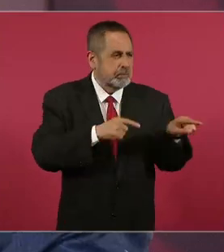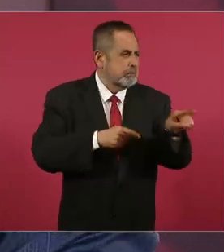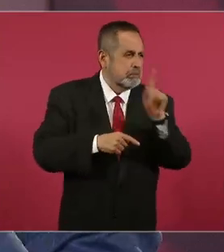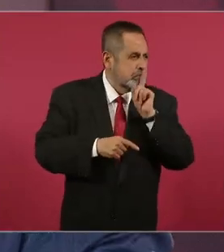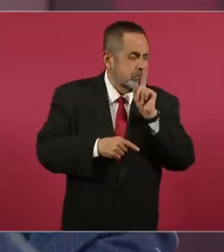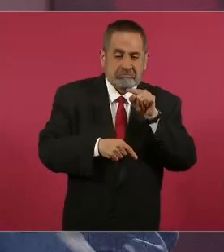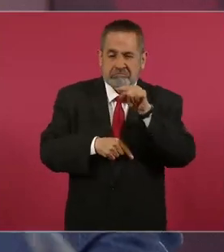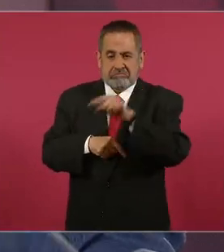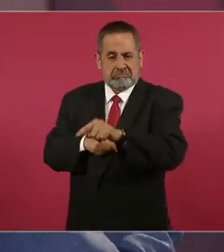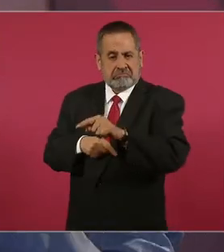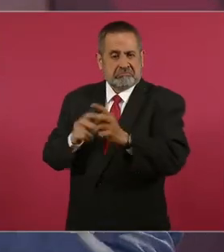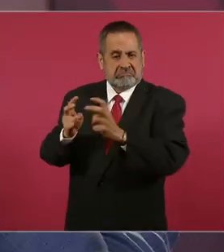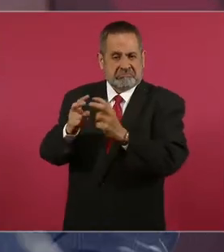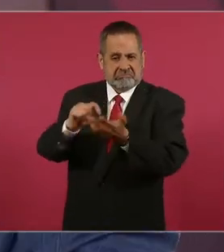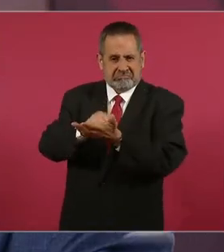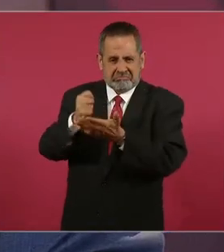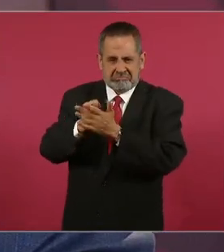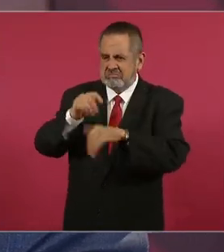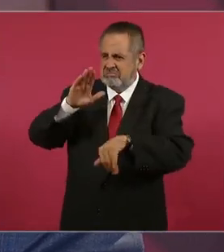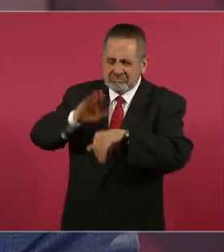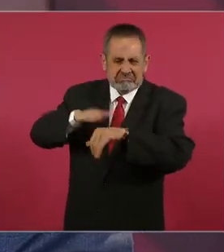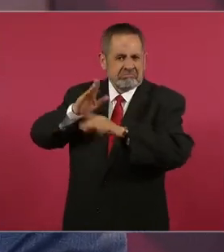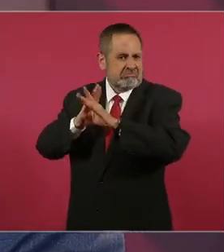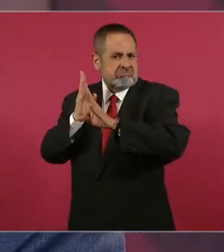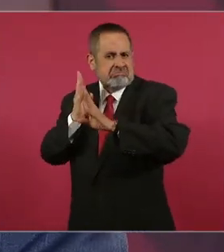fue donde más participó la gente.